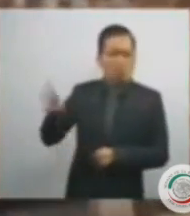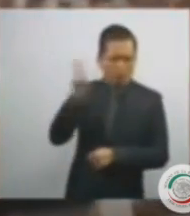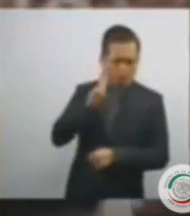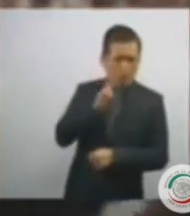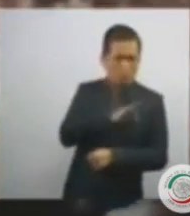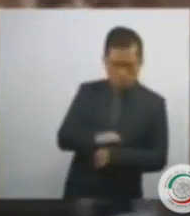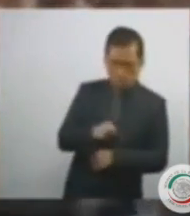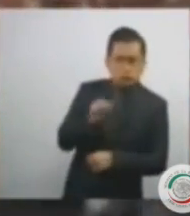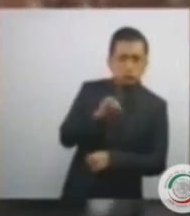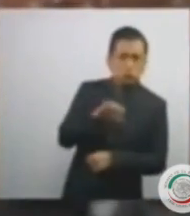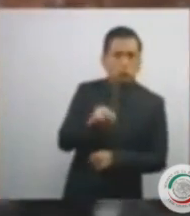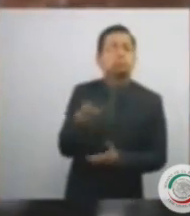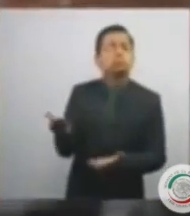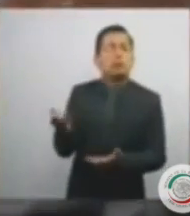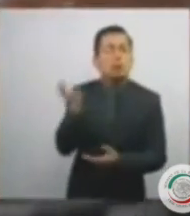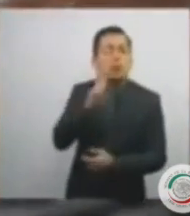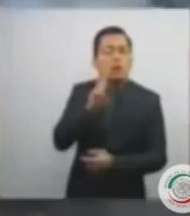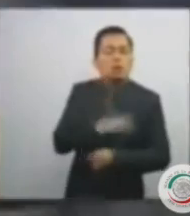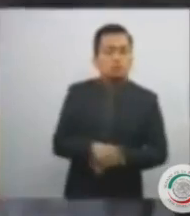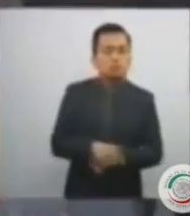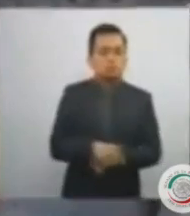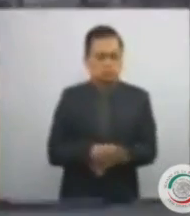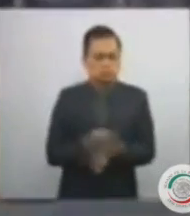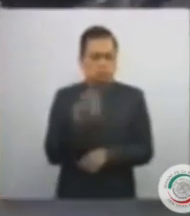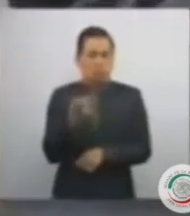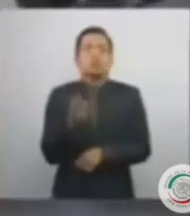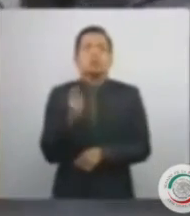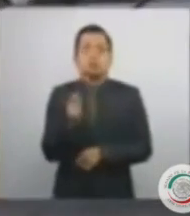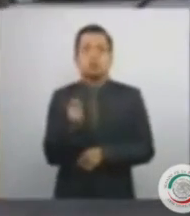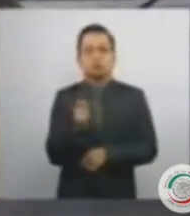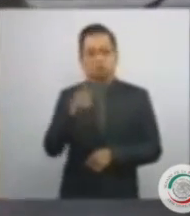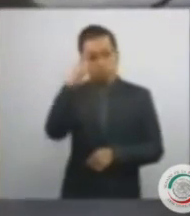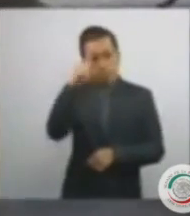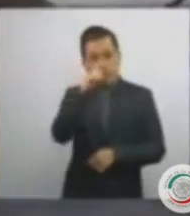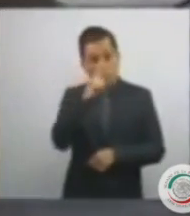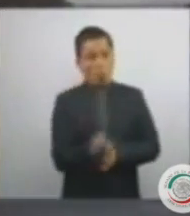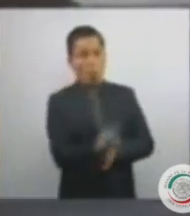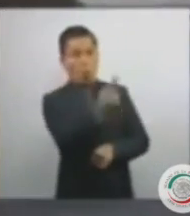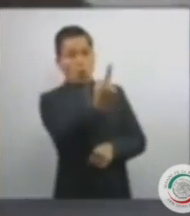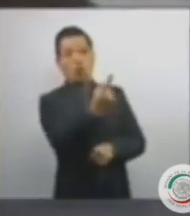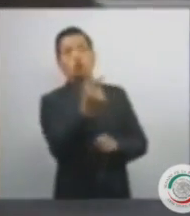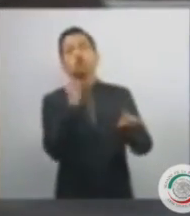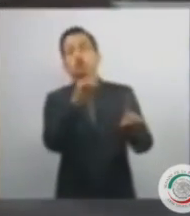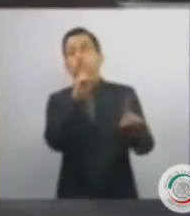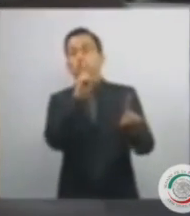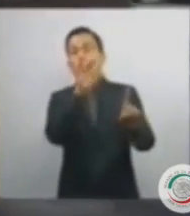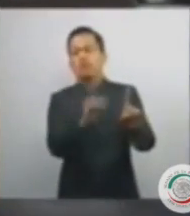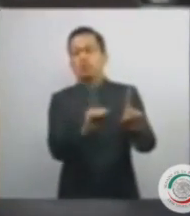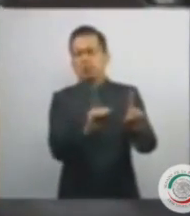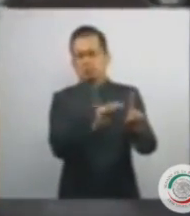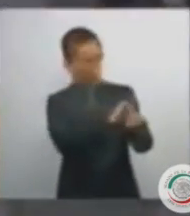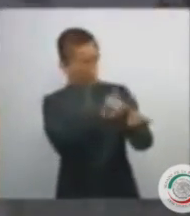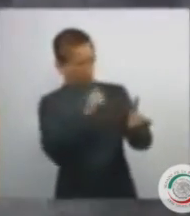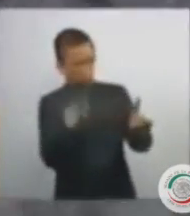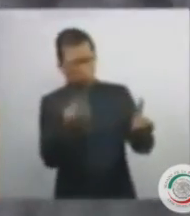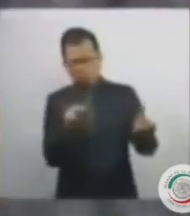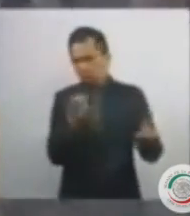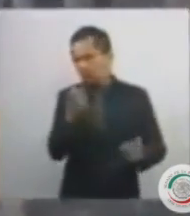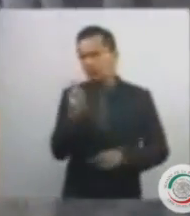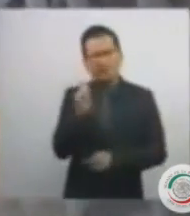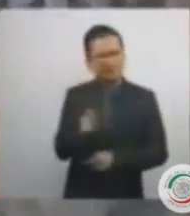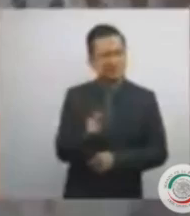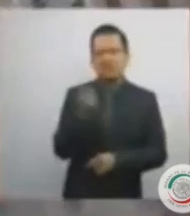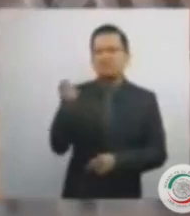no aplica para todos, es nada más para unos, para uno o para algunos y los demás no. Eso se llama censura y